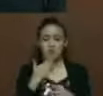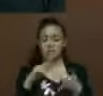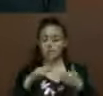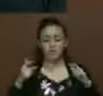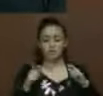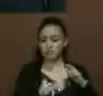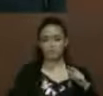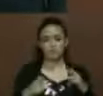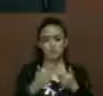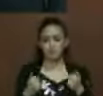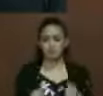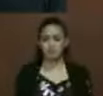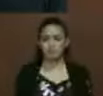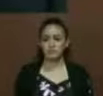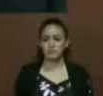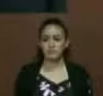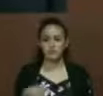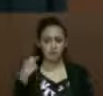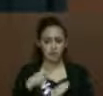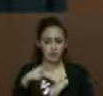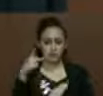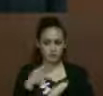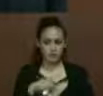relación de un hecho con el otro.